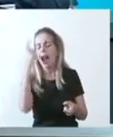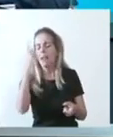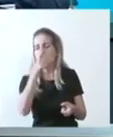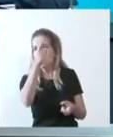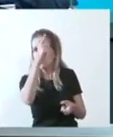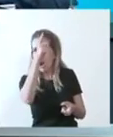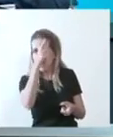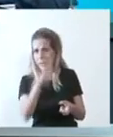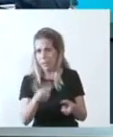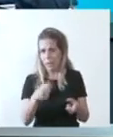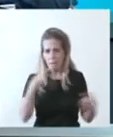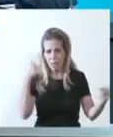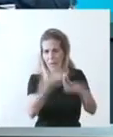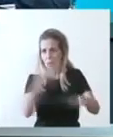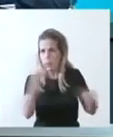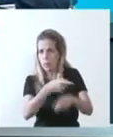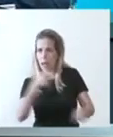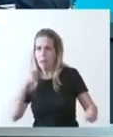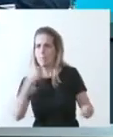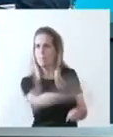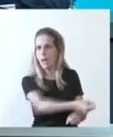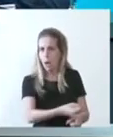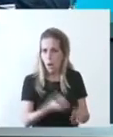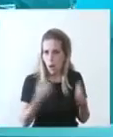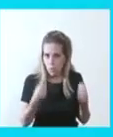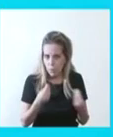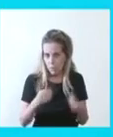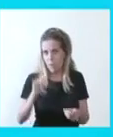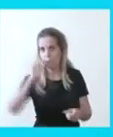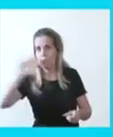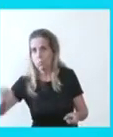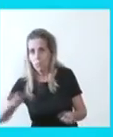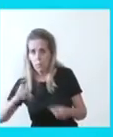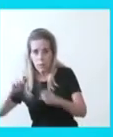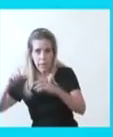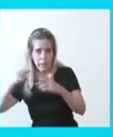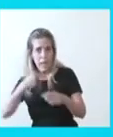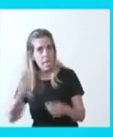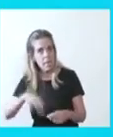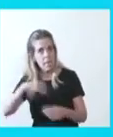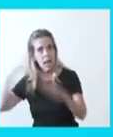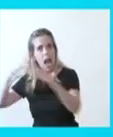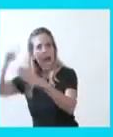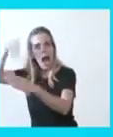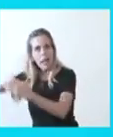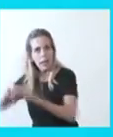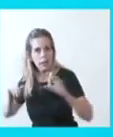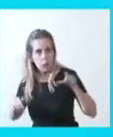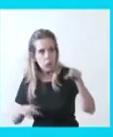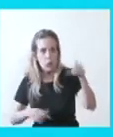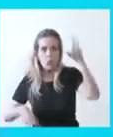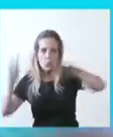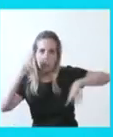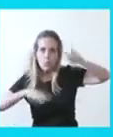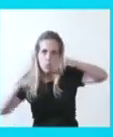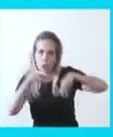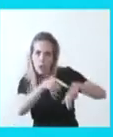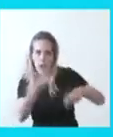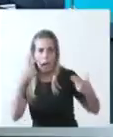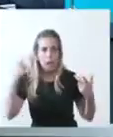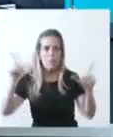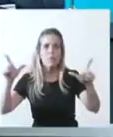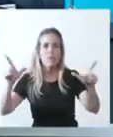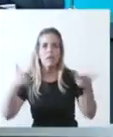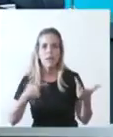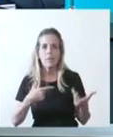de acuerdo a lo que el sistema sanitario había impuesto. Me ocupé de buscar dónde estaba, la policía de la provincia